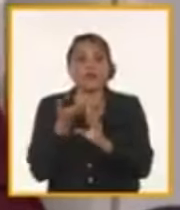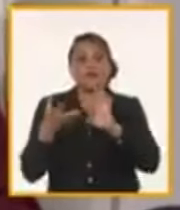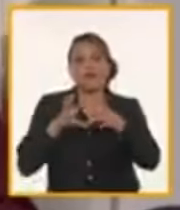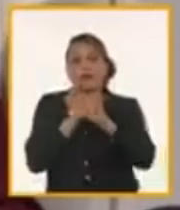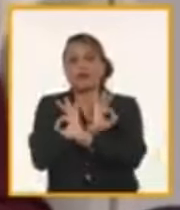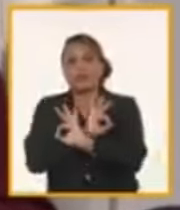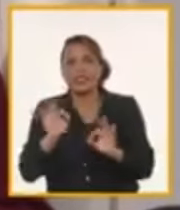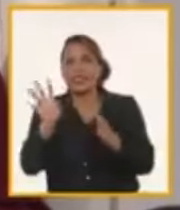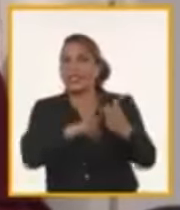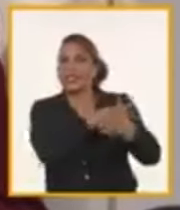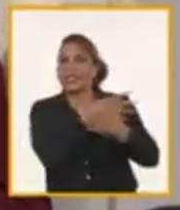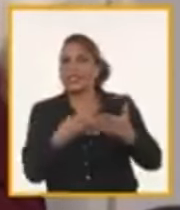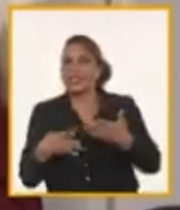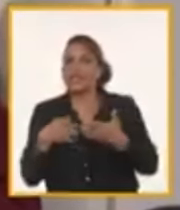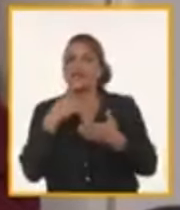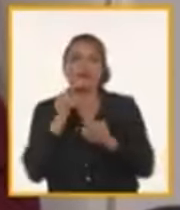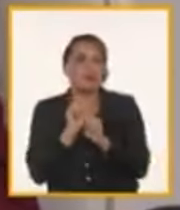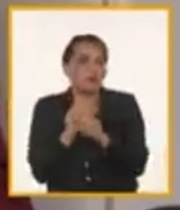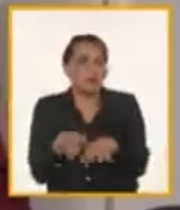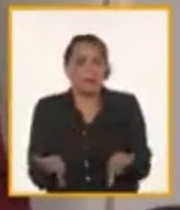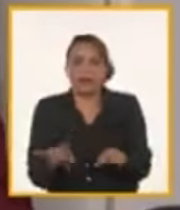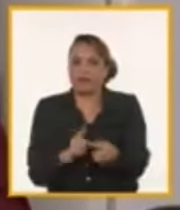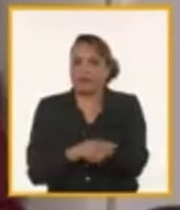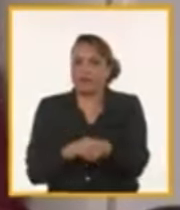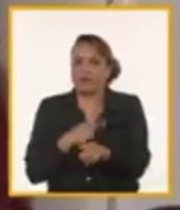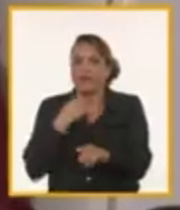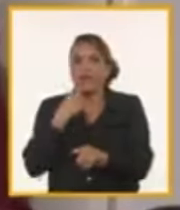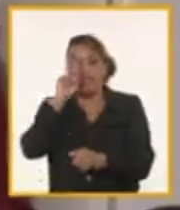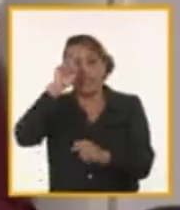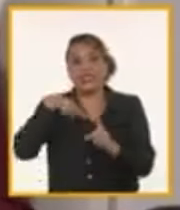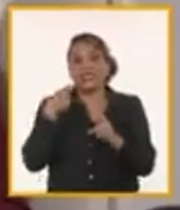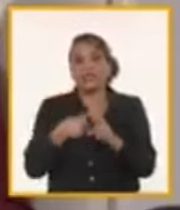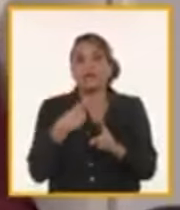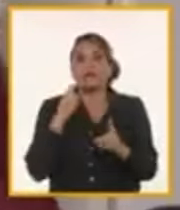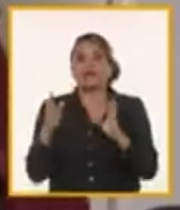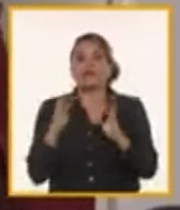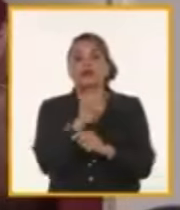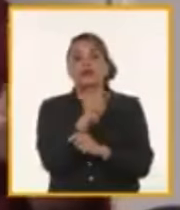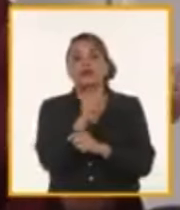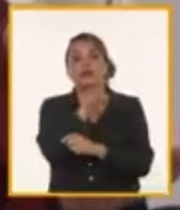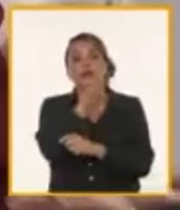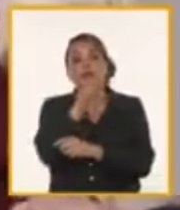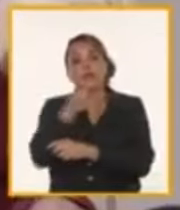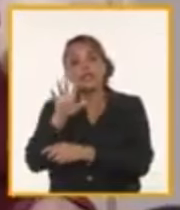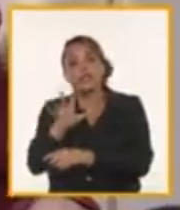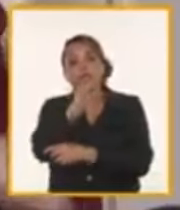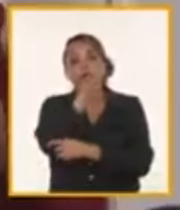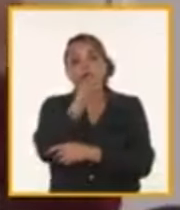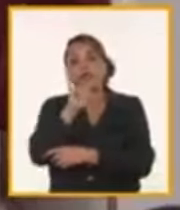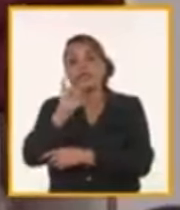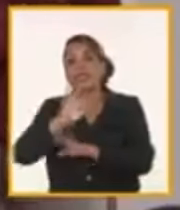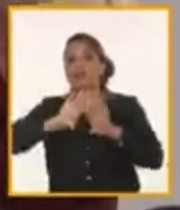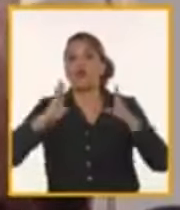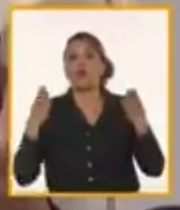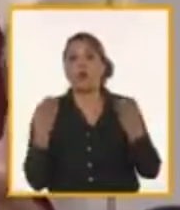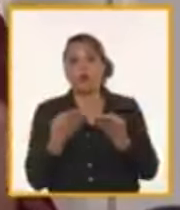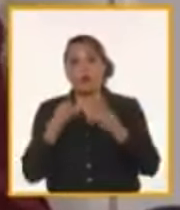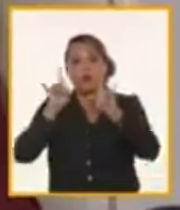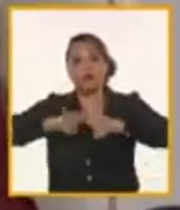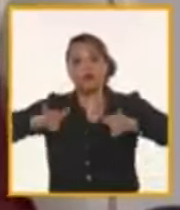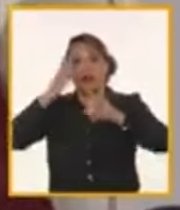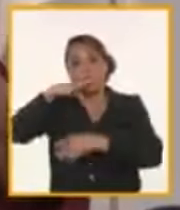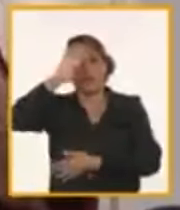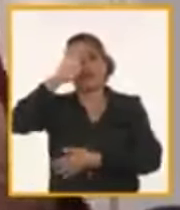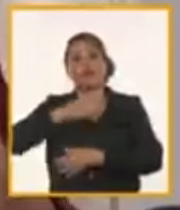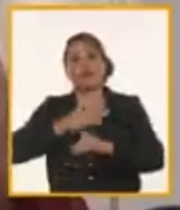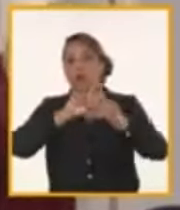al calendario académico tradicional dígase que en septiembre del curso 25 26 todas nuestras universidades bueno comenzaremos